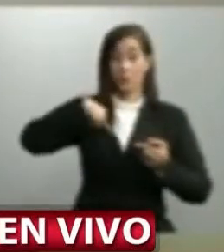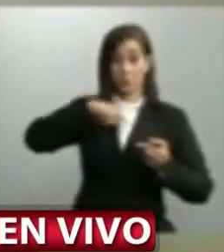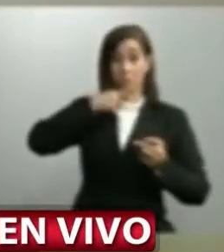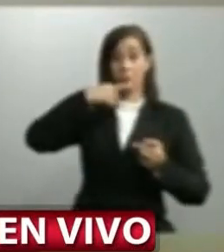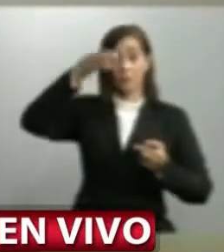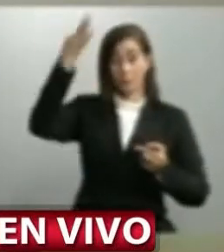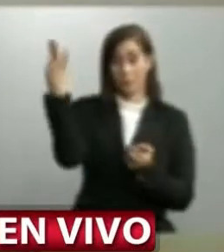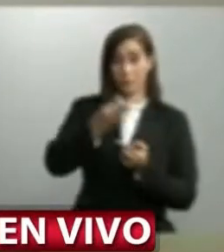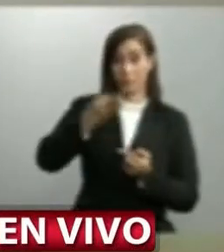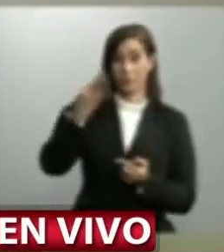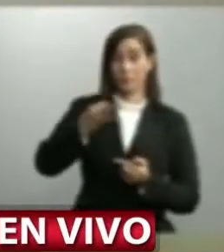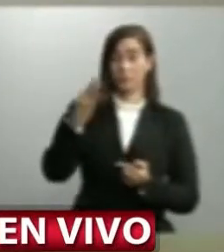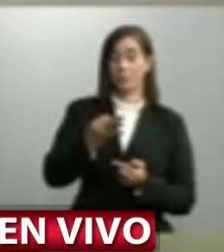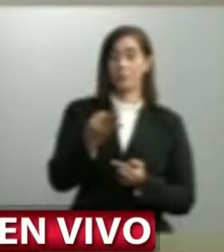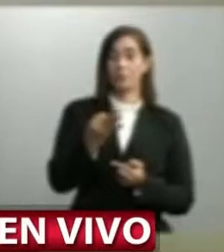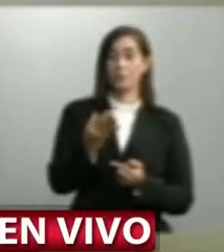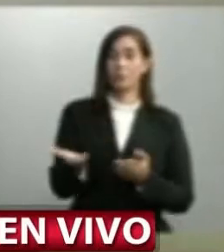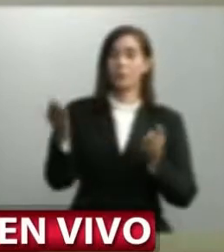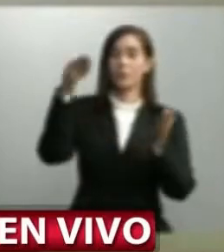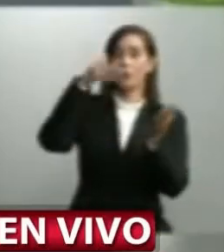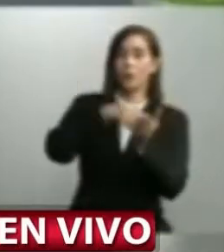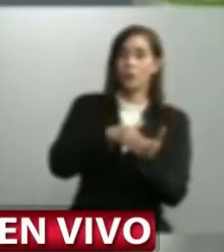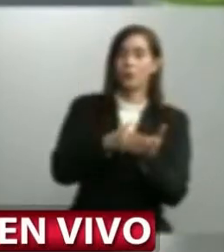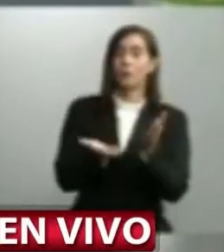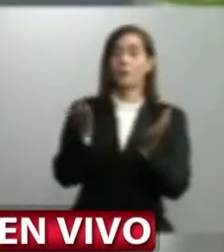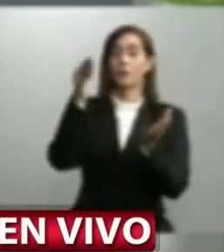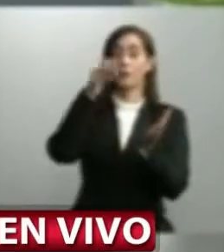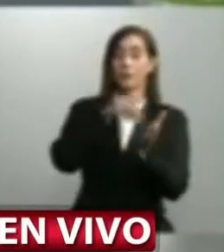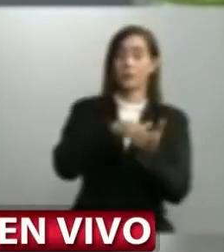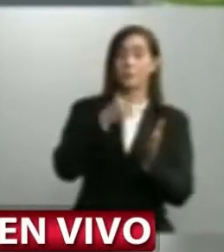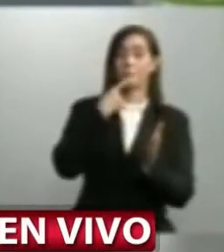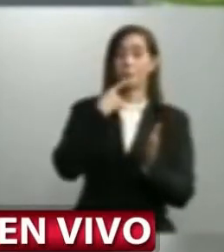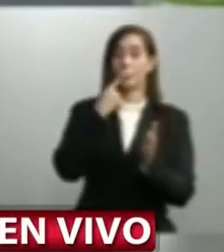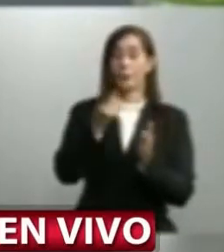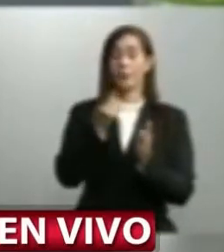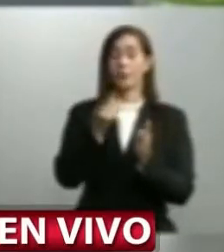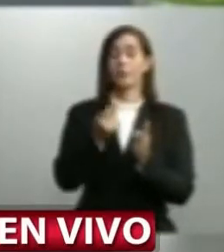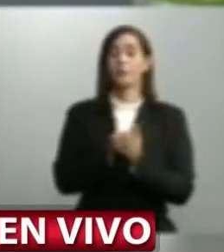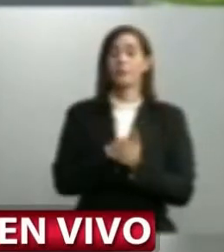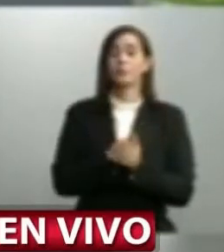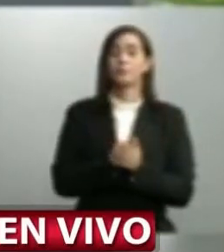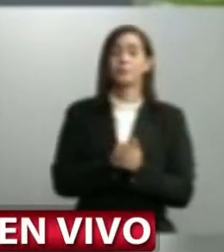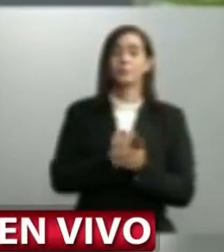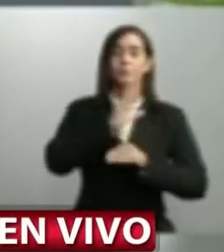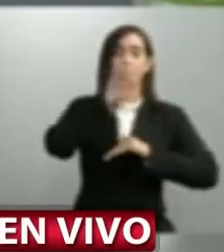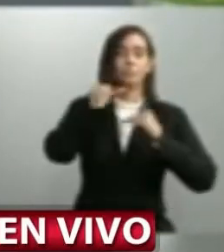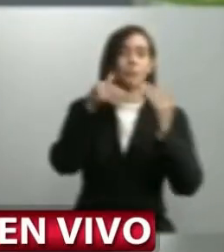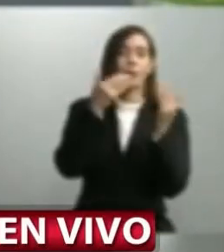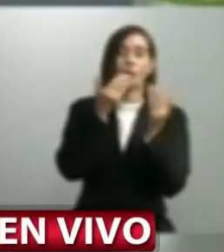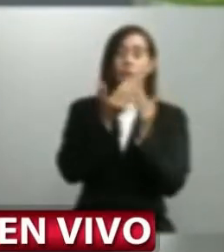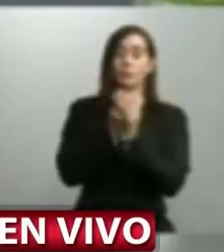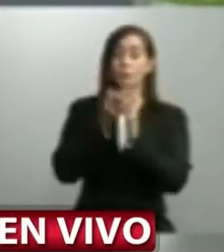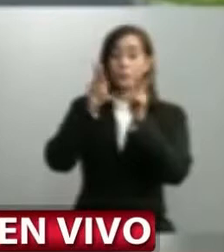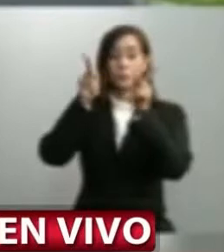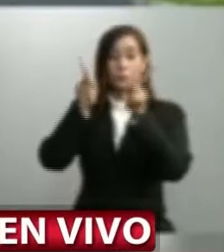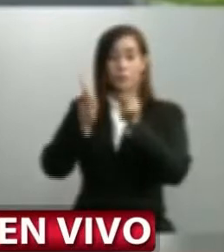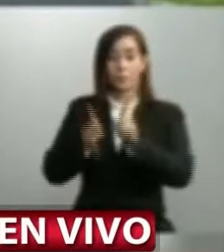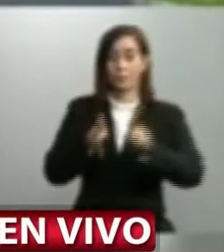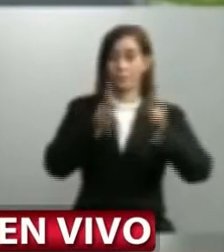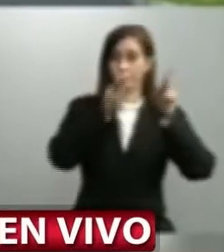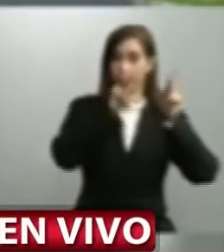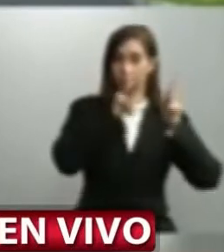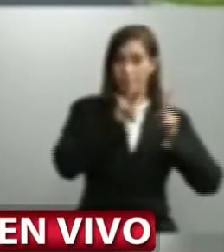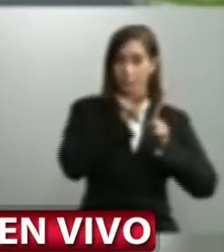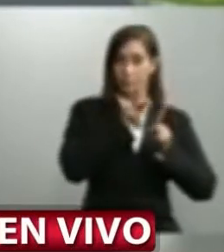tanto y ratificamos, en función de su pregunta, a toda la población: